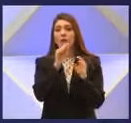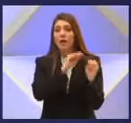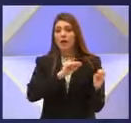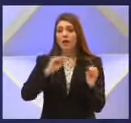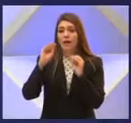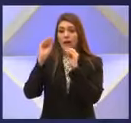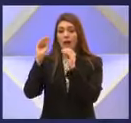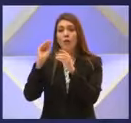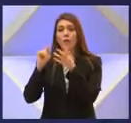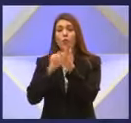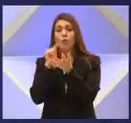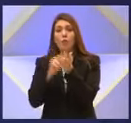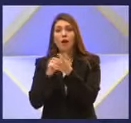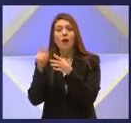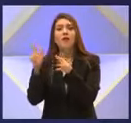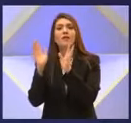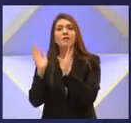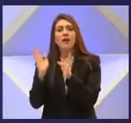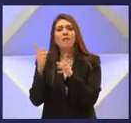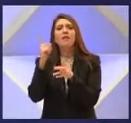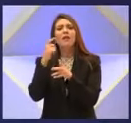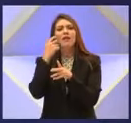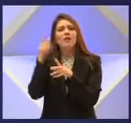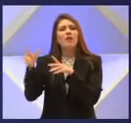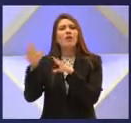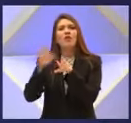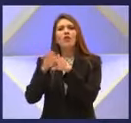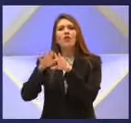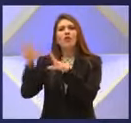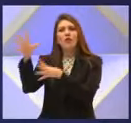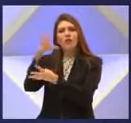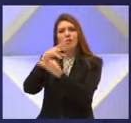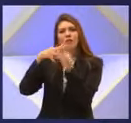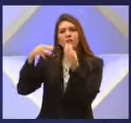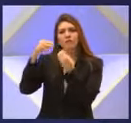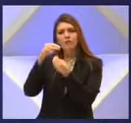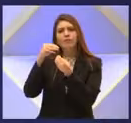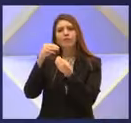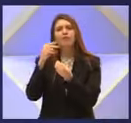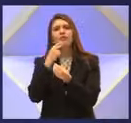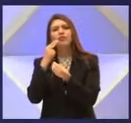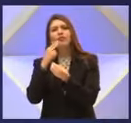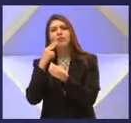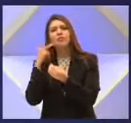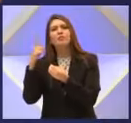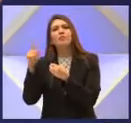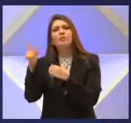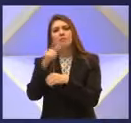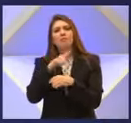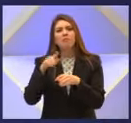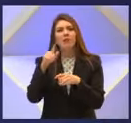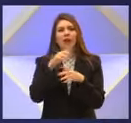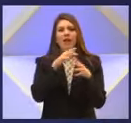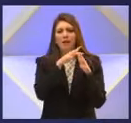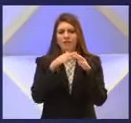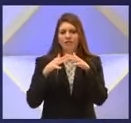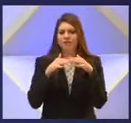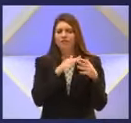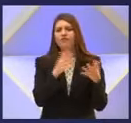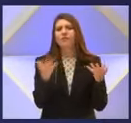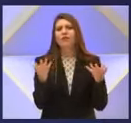mecanismos o maneras de recuperar eso y reciclarlos en el espacio quizás pensar en una estación